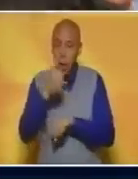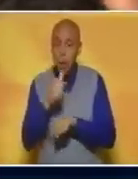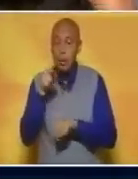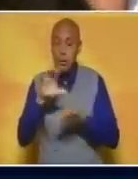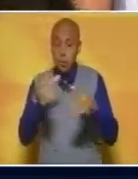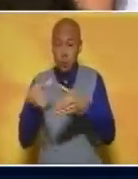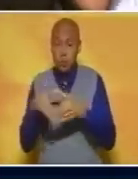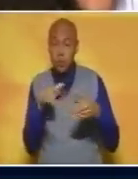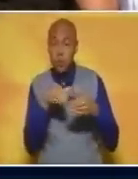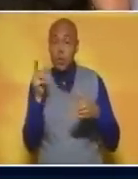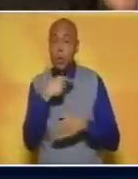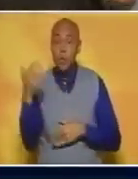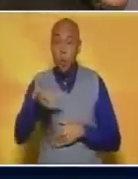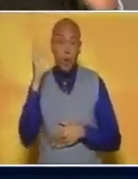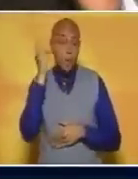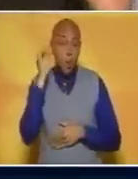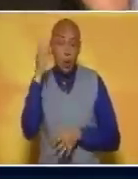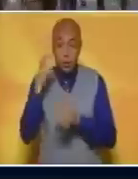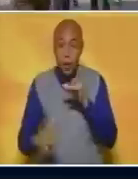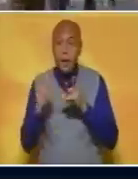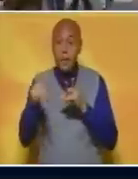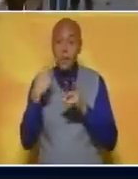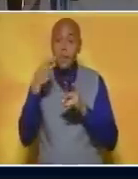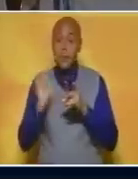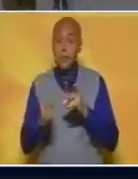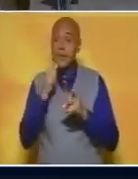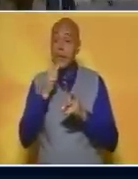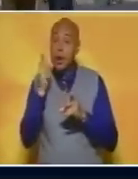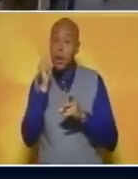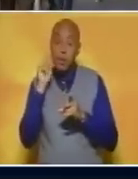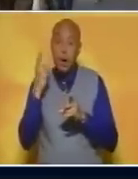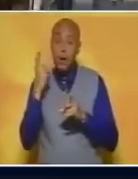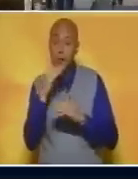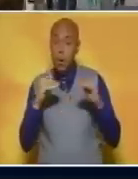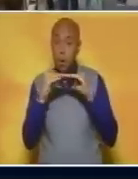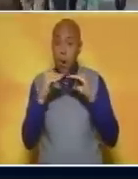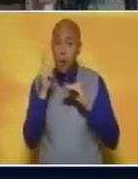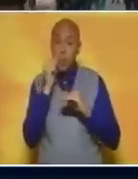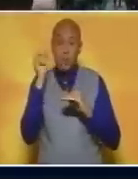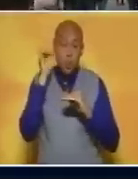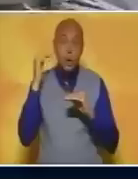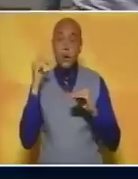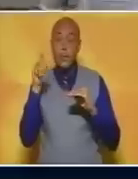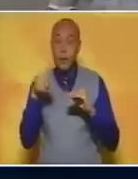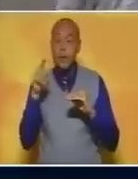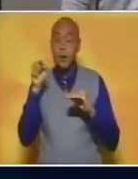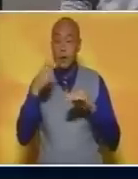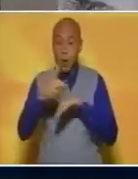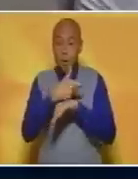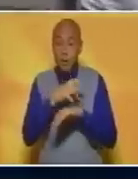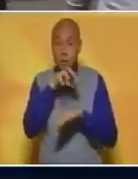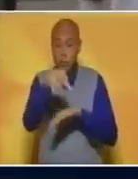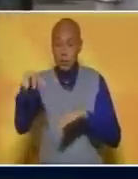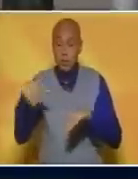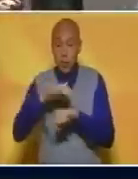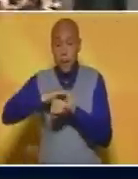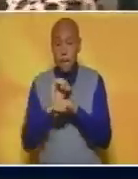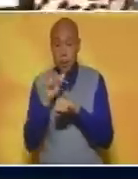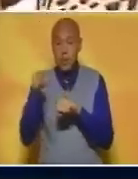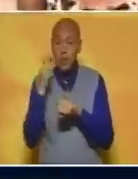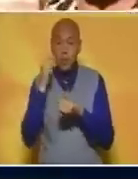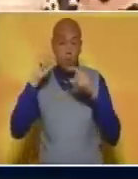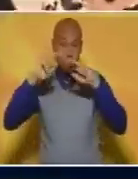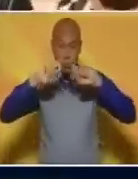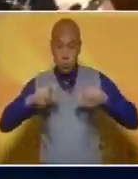considera que se debe reforzar la capacitación con perspectiva de género a los funcionarios del Estado en las instancias policiales,